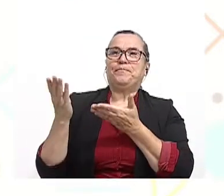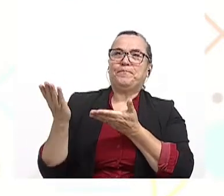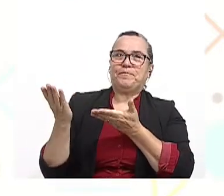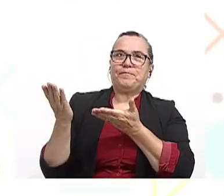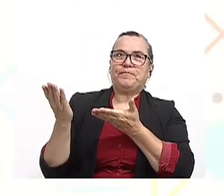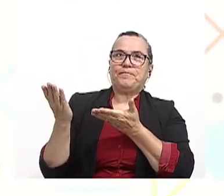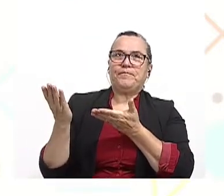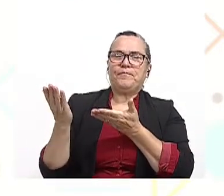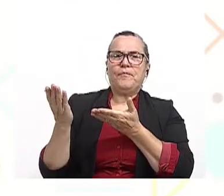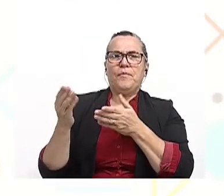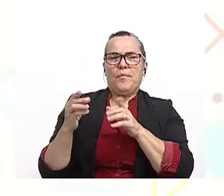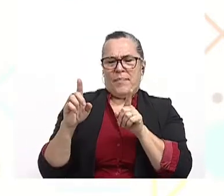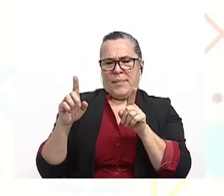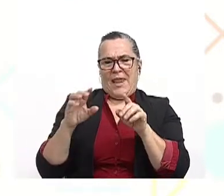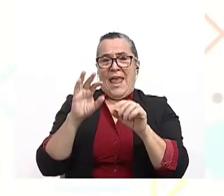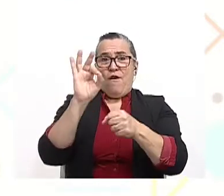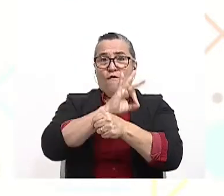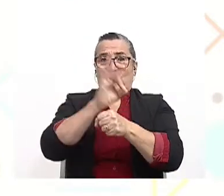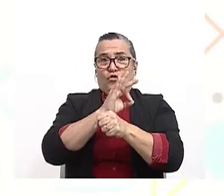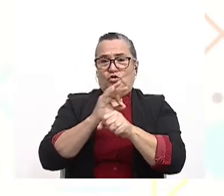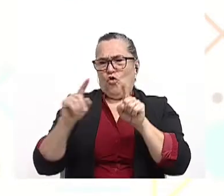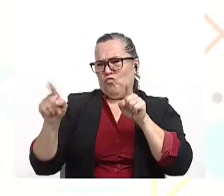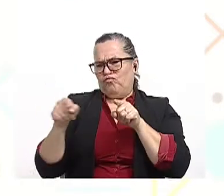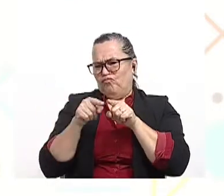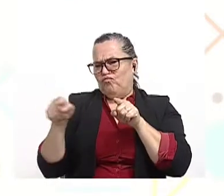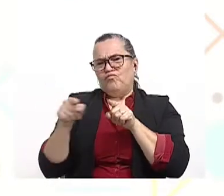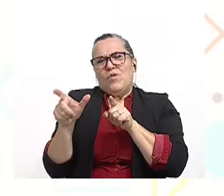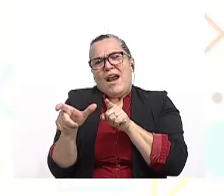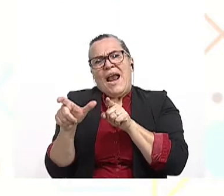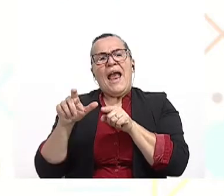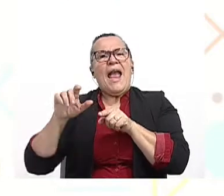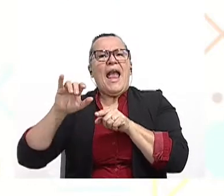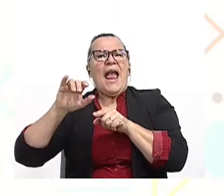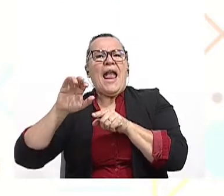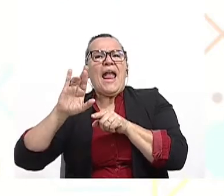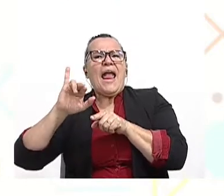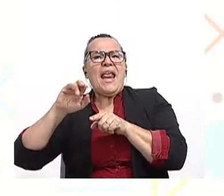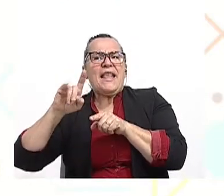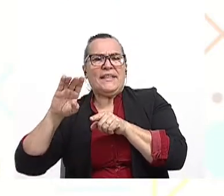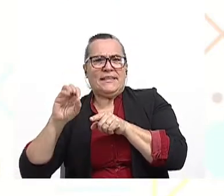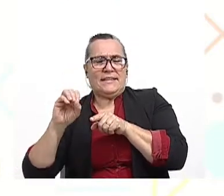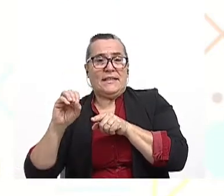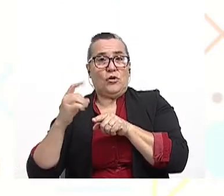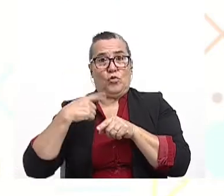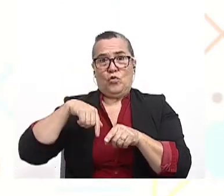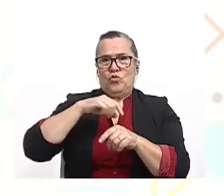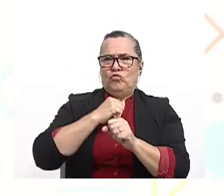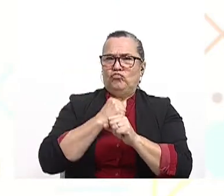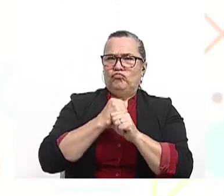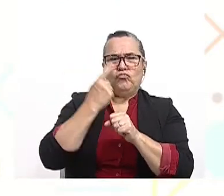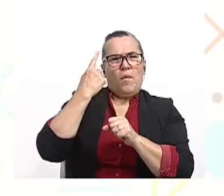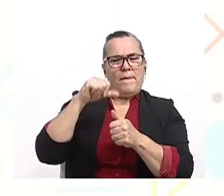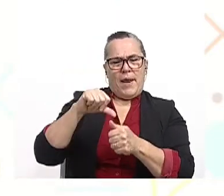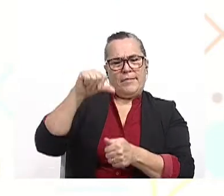¿Cuál es el criterio que modela esta función? Pues si estamos trabajando nosotros para estimar la altura de un